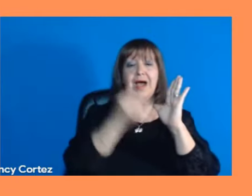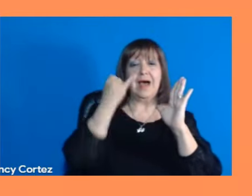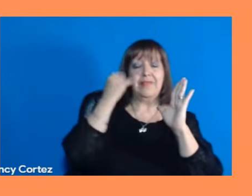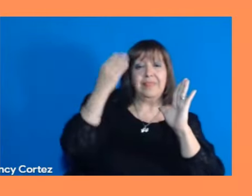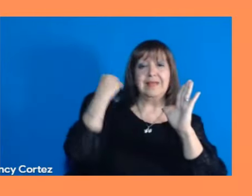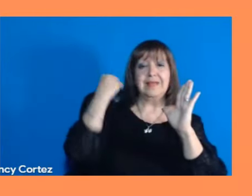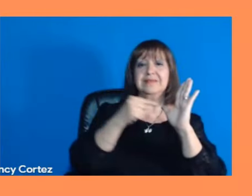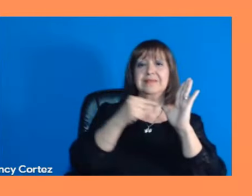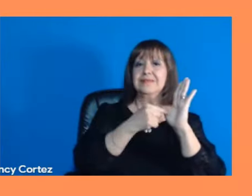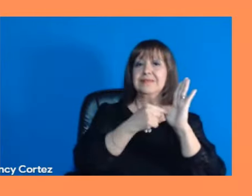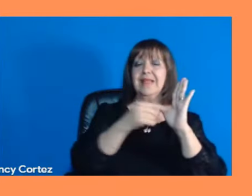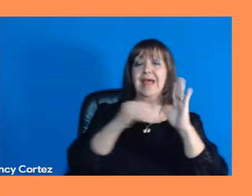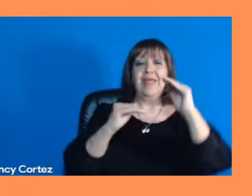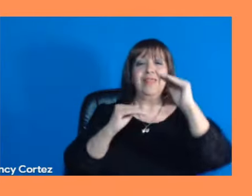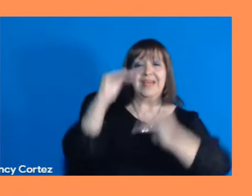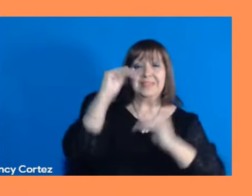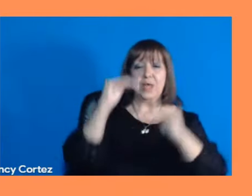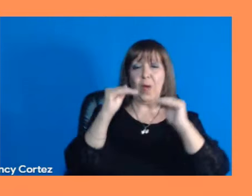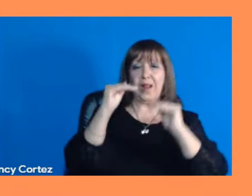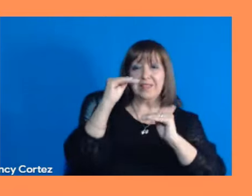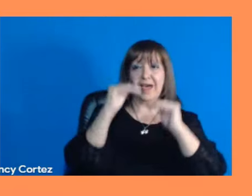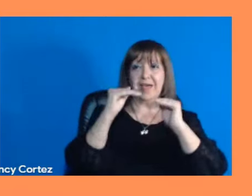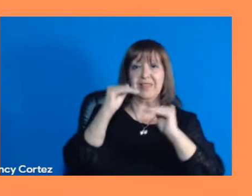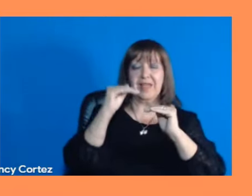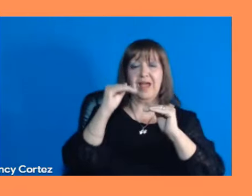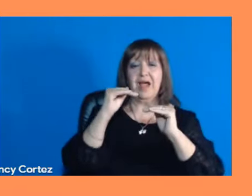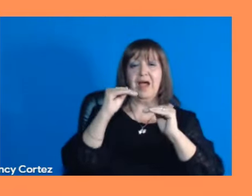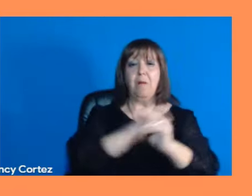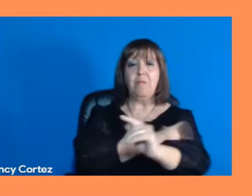de poder entre los géneros.